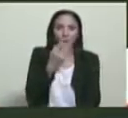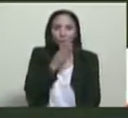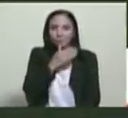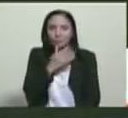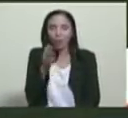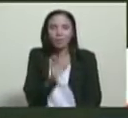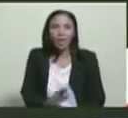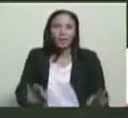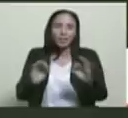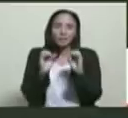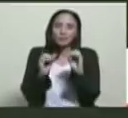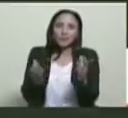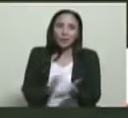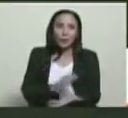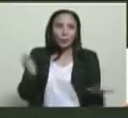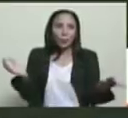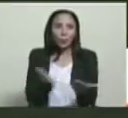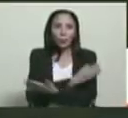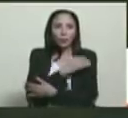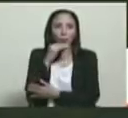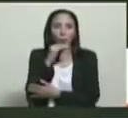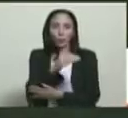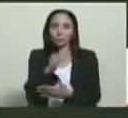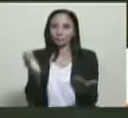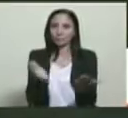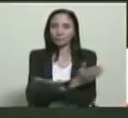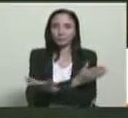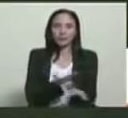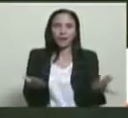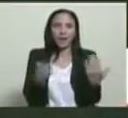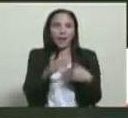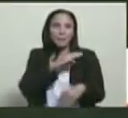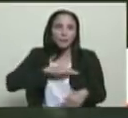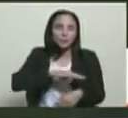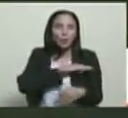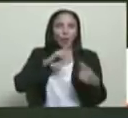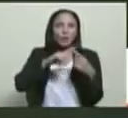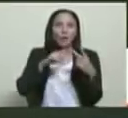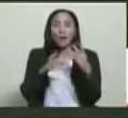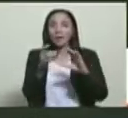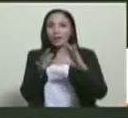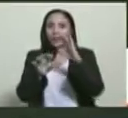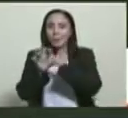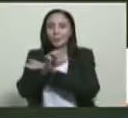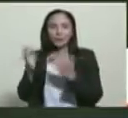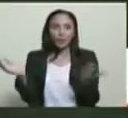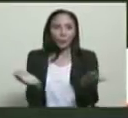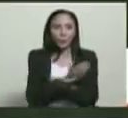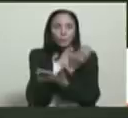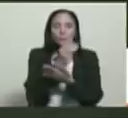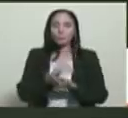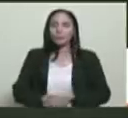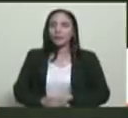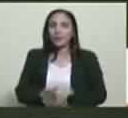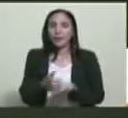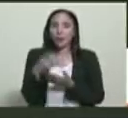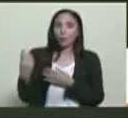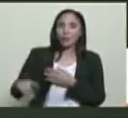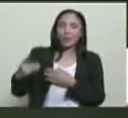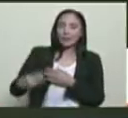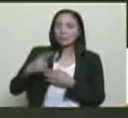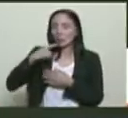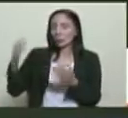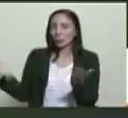Nada. Desaparecerían las misiones y grandes misiones. Desaparecería el carnet de la patria. Desaparecerían los derechos